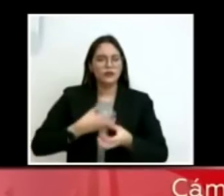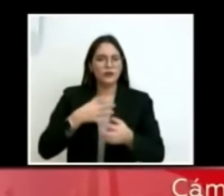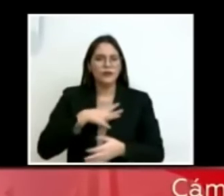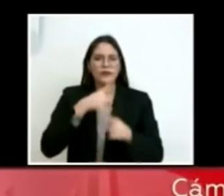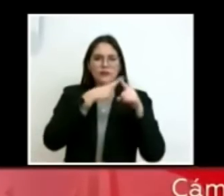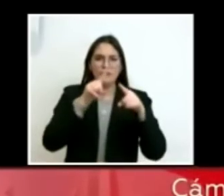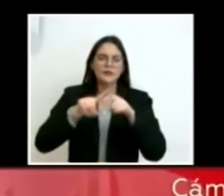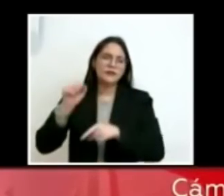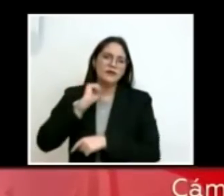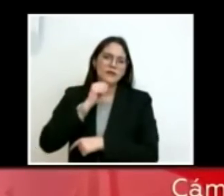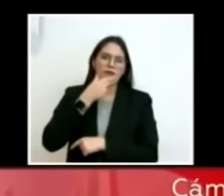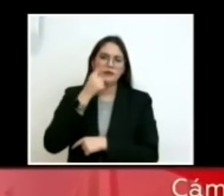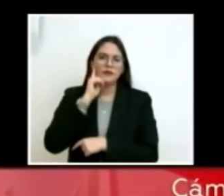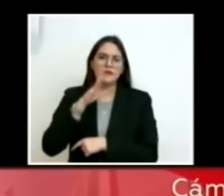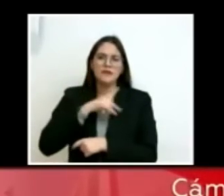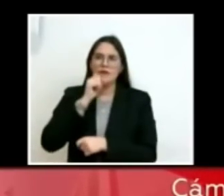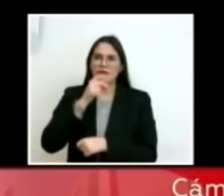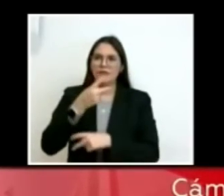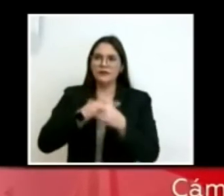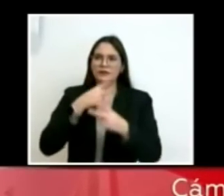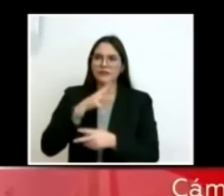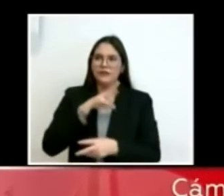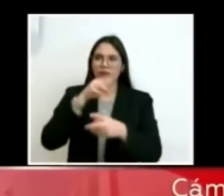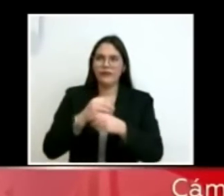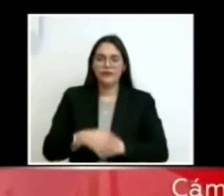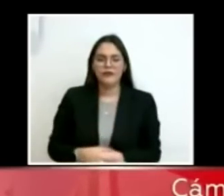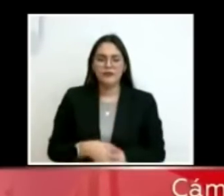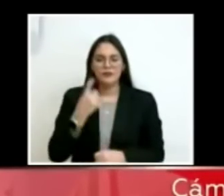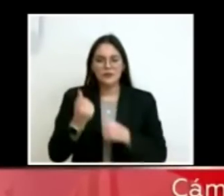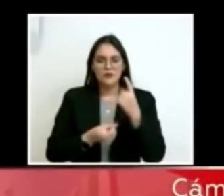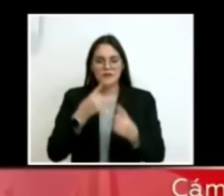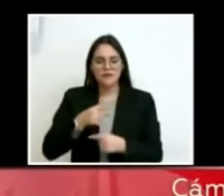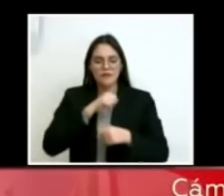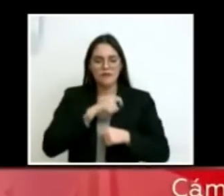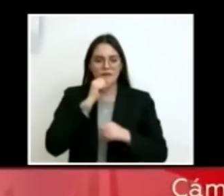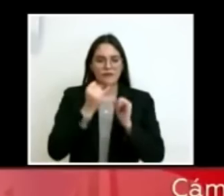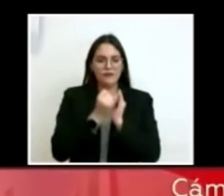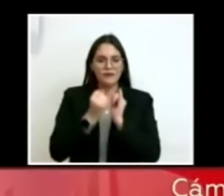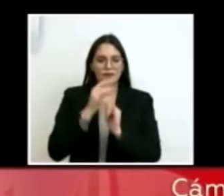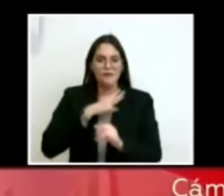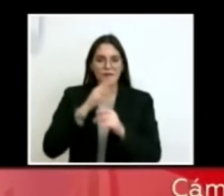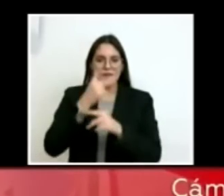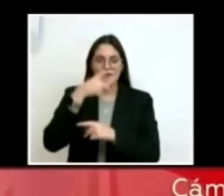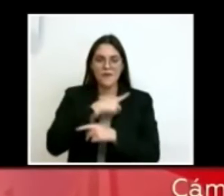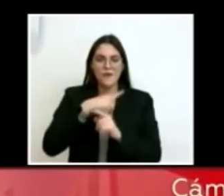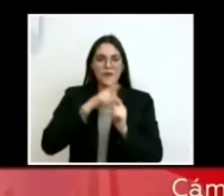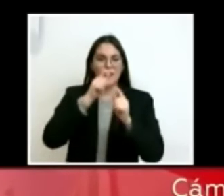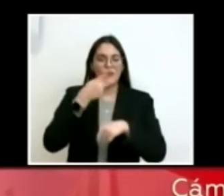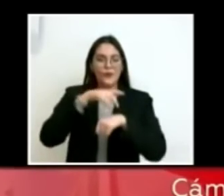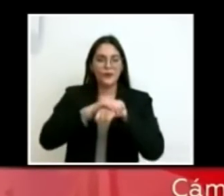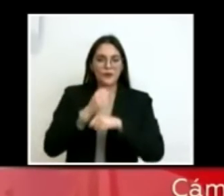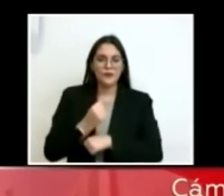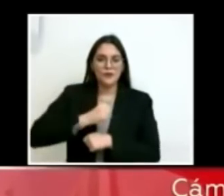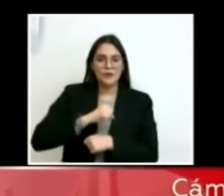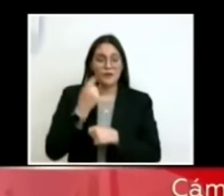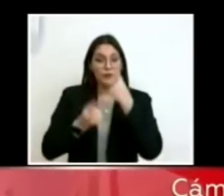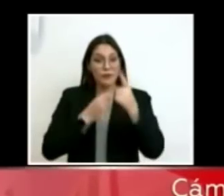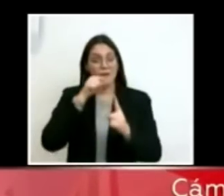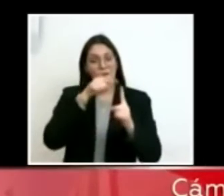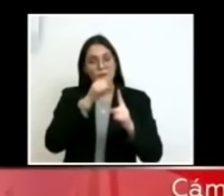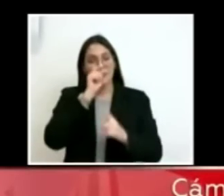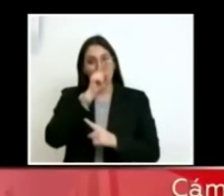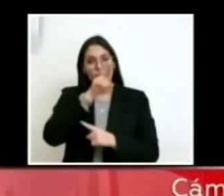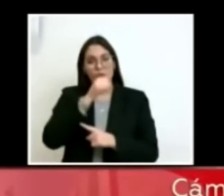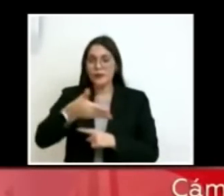y senadores que vienen de ese poder. Algunos impuestos por sus compadrazgos, amiguismos, cuotas y cuates. Por cierto, una de ellas del PRI